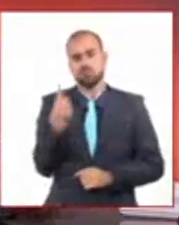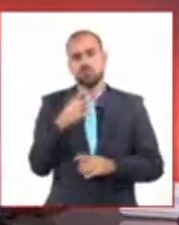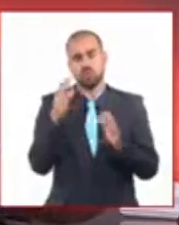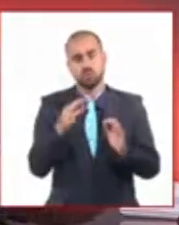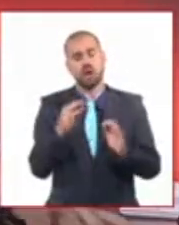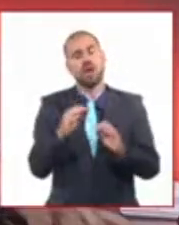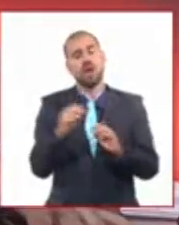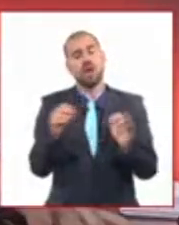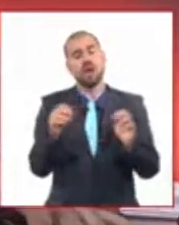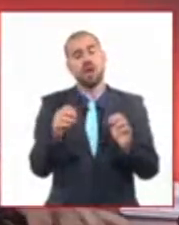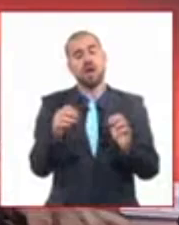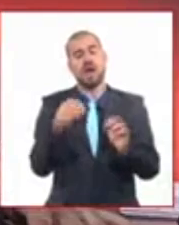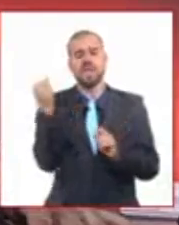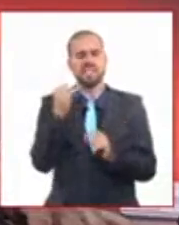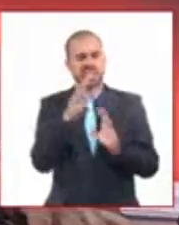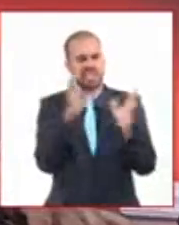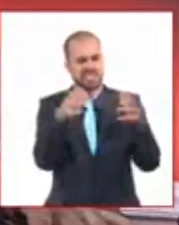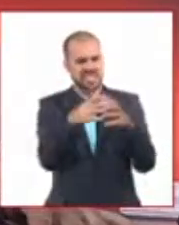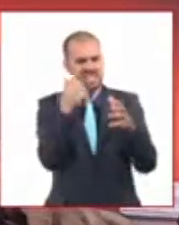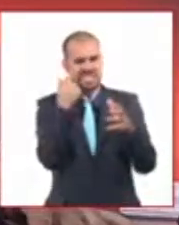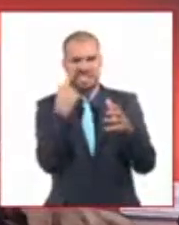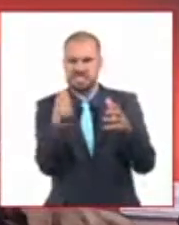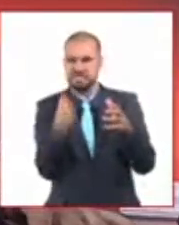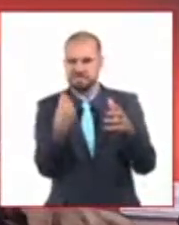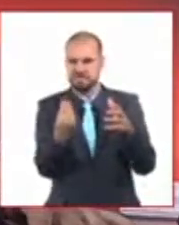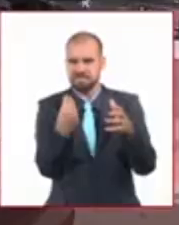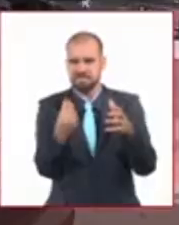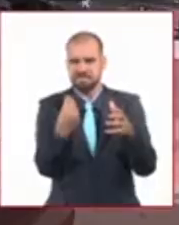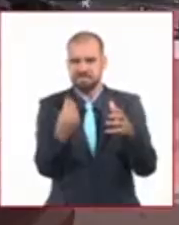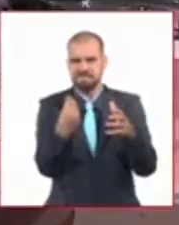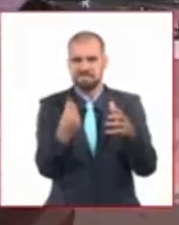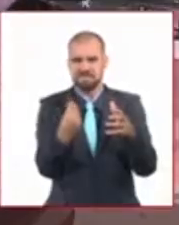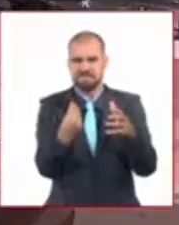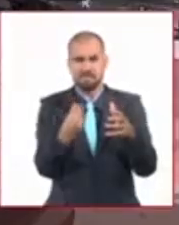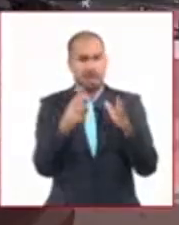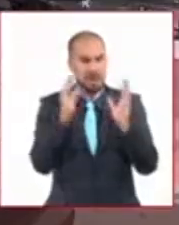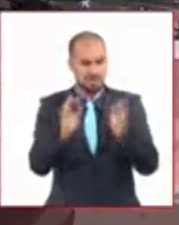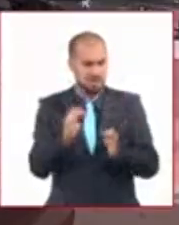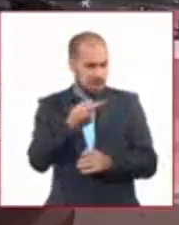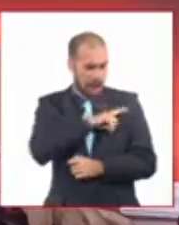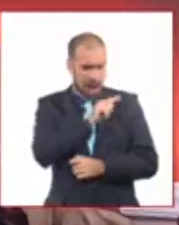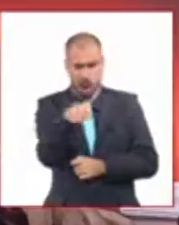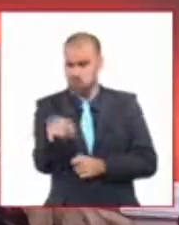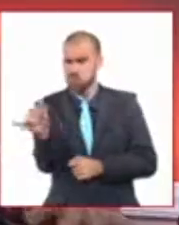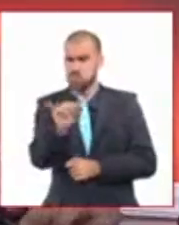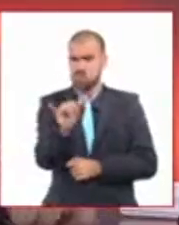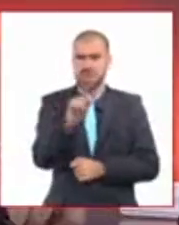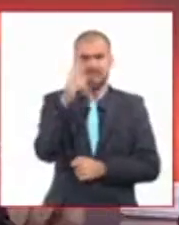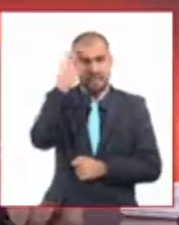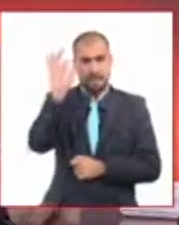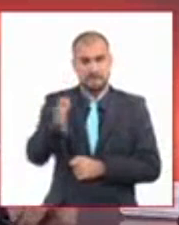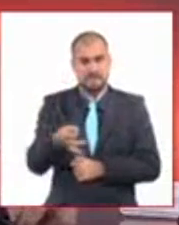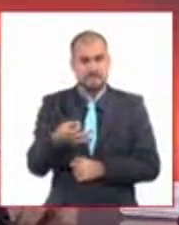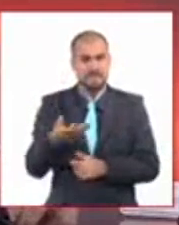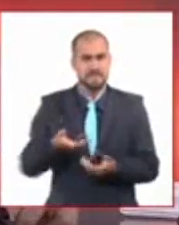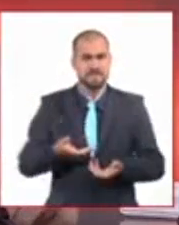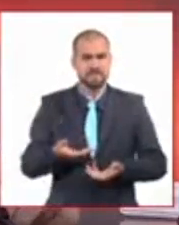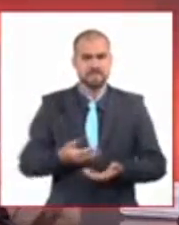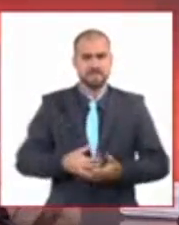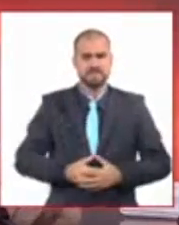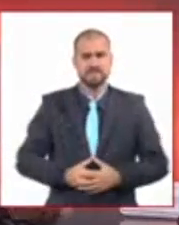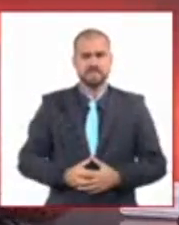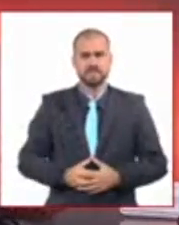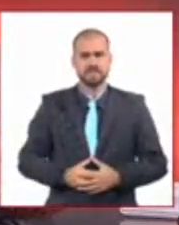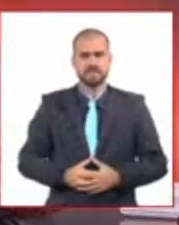vacío y se veía al fondo en el día en el mismo lugar donde estuvo almagro donde estuvo el subsecretario